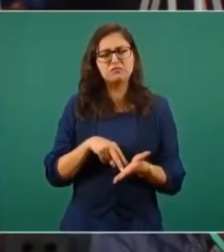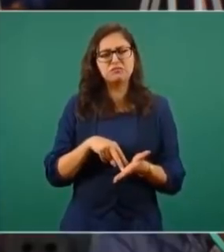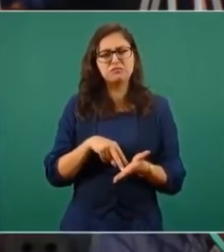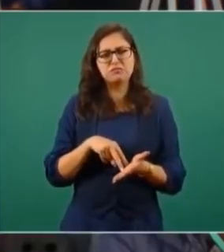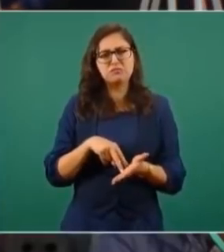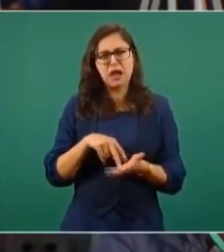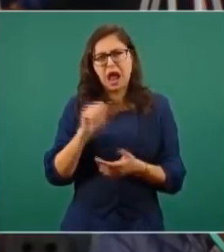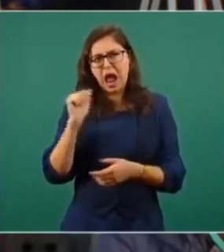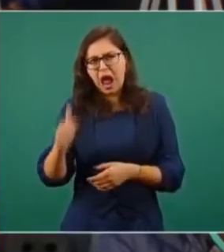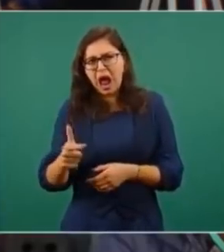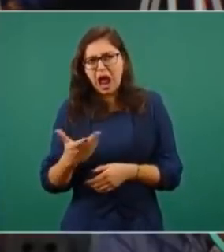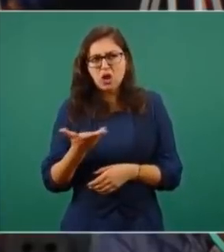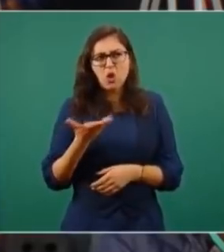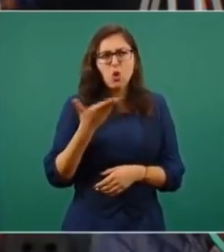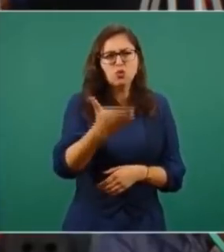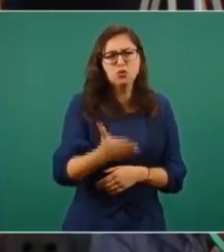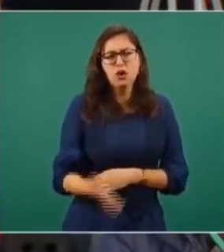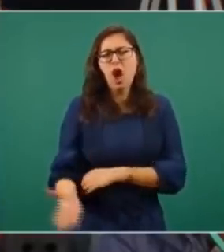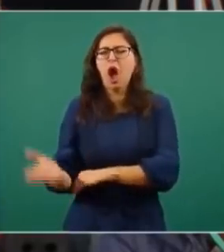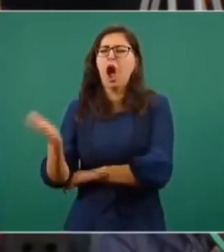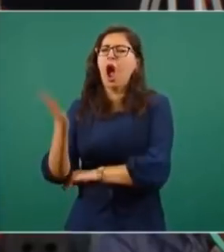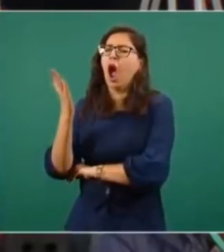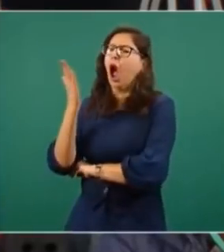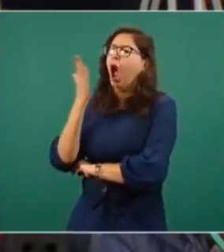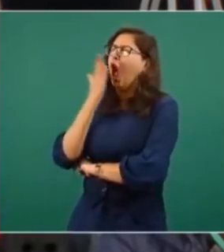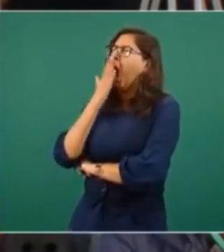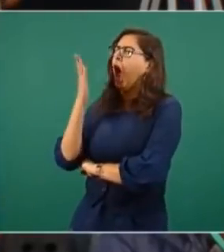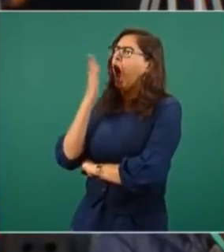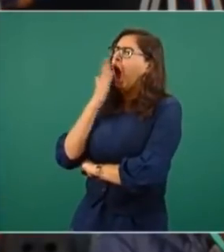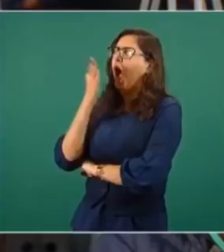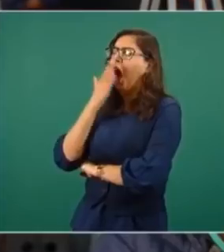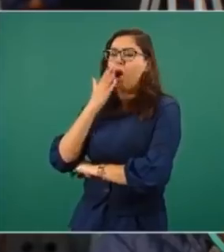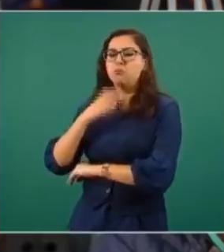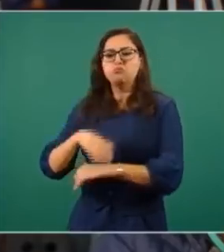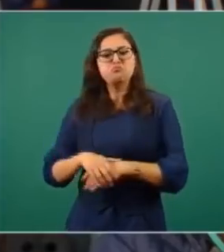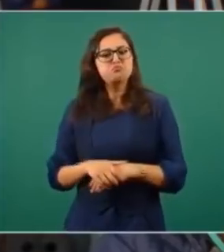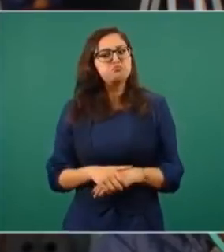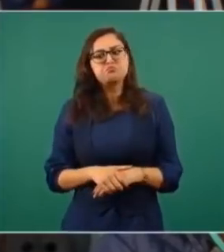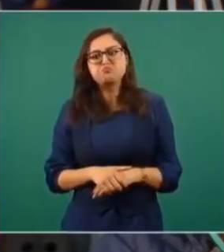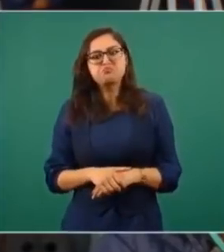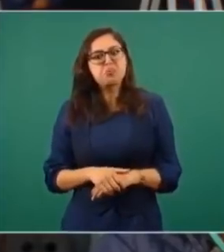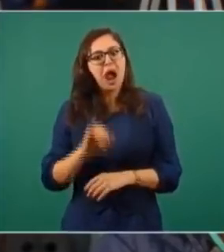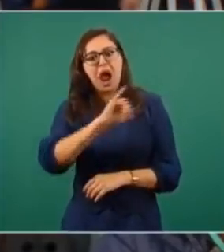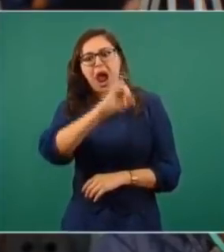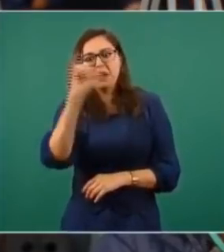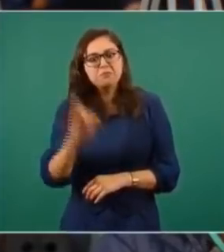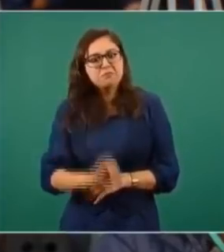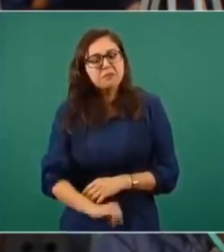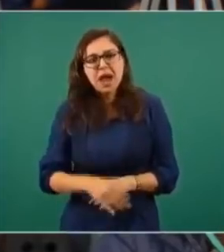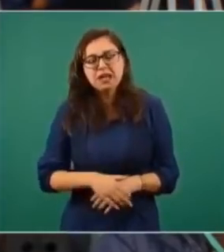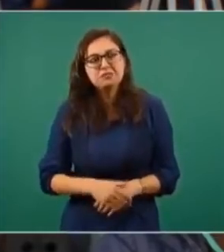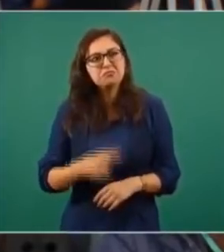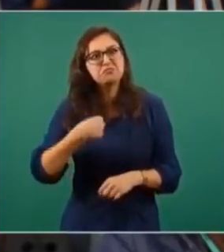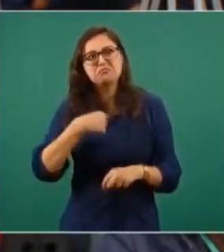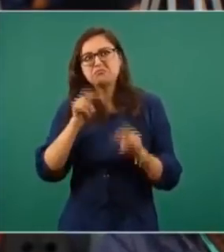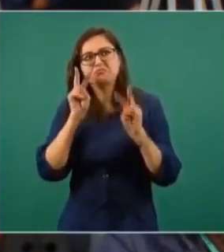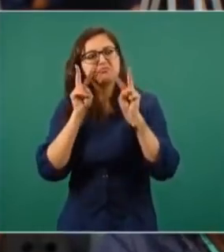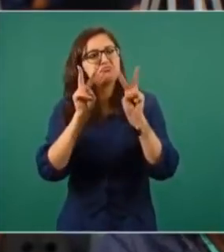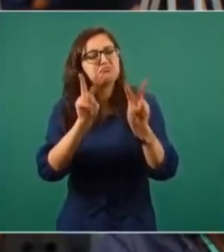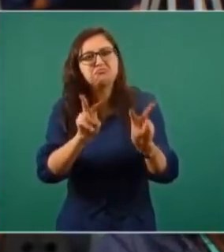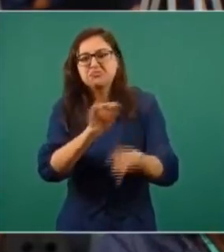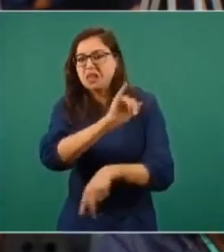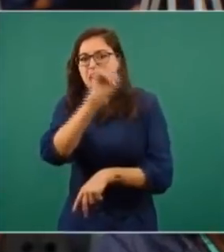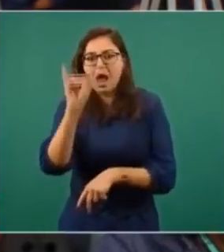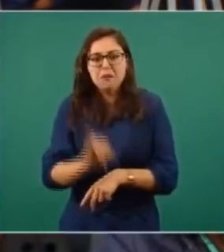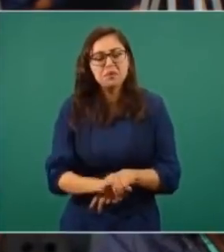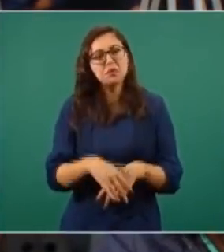estemos siempre abusados en todo lo que tenemos que hacer por nuestro país. Presidente, nada más quería preguntarle si